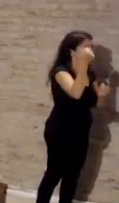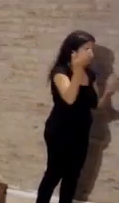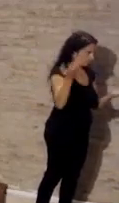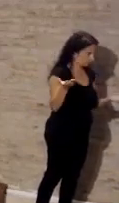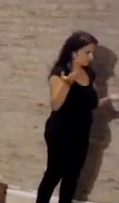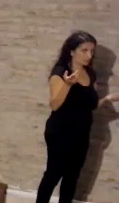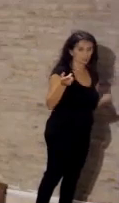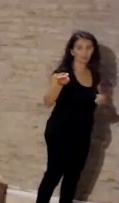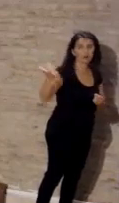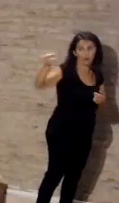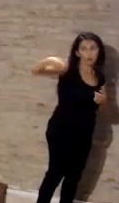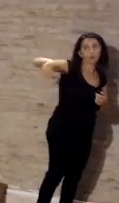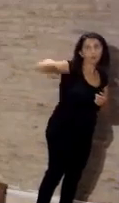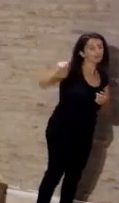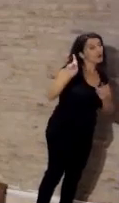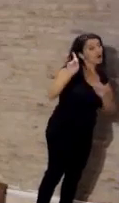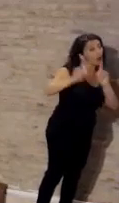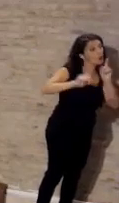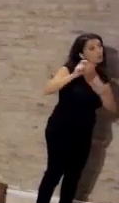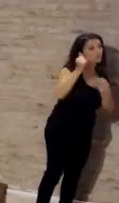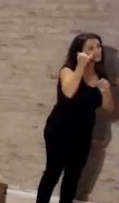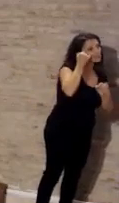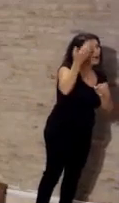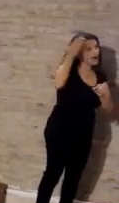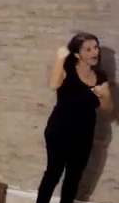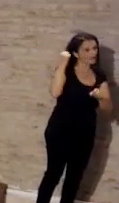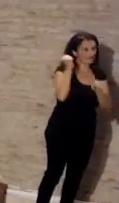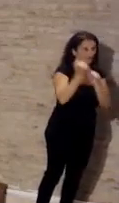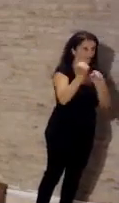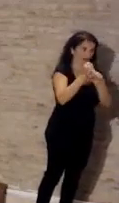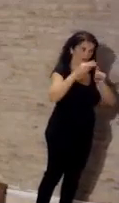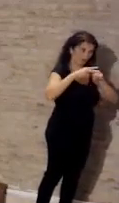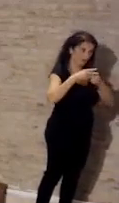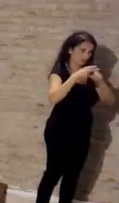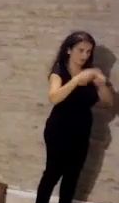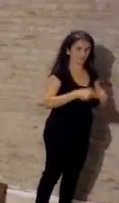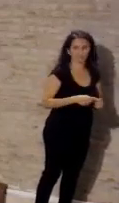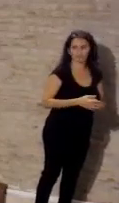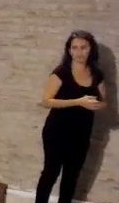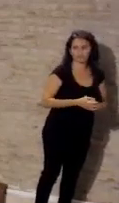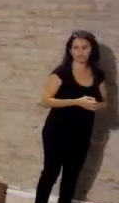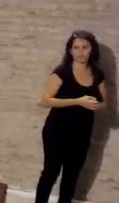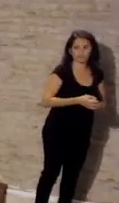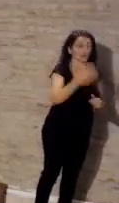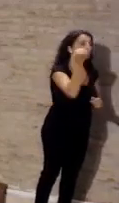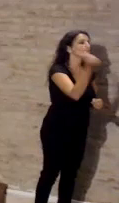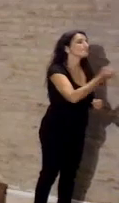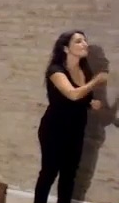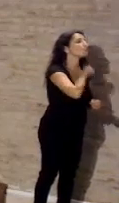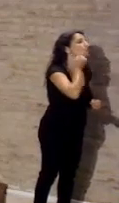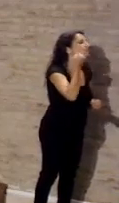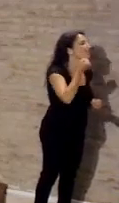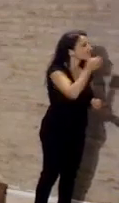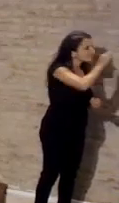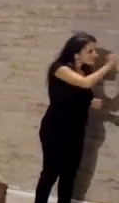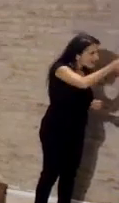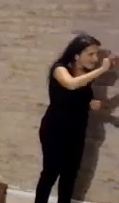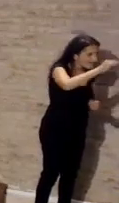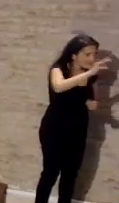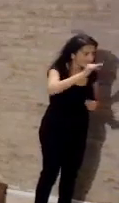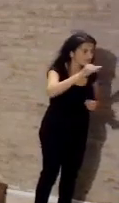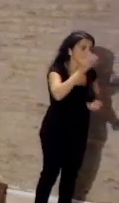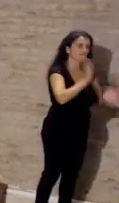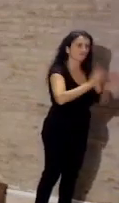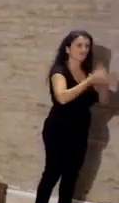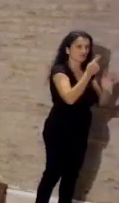ustedes chicas lo han trabajado también en sus talleres trabajo así que es muy importante que esto lo sepamos porque las violencias son muchas